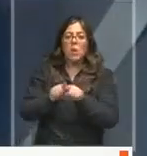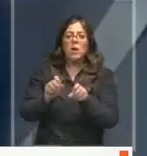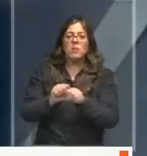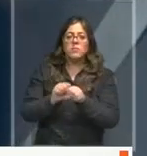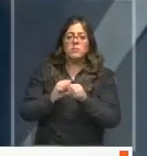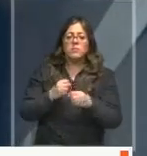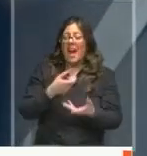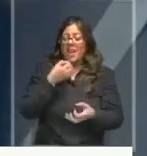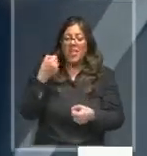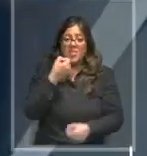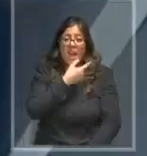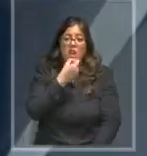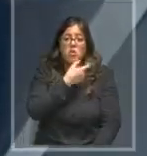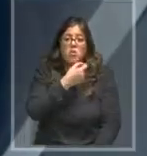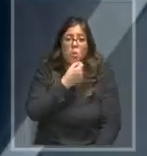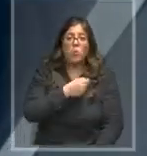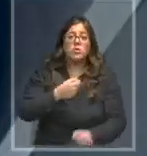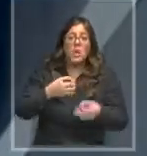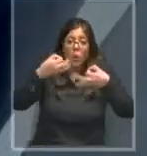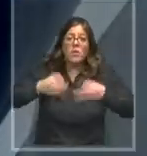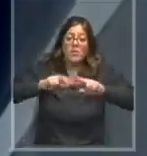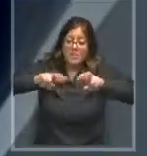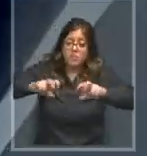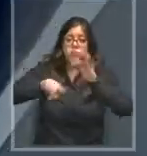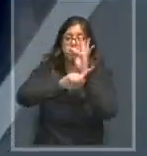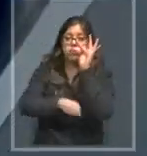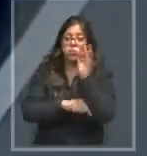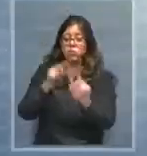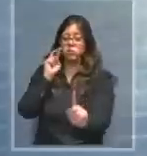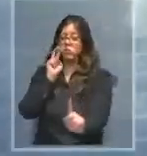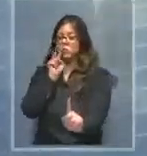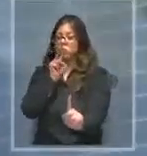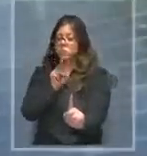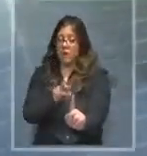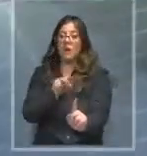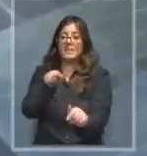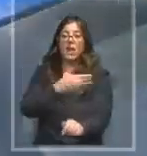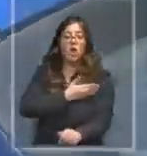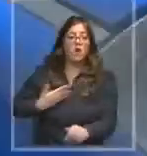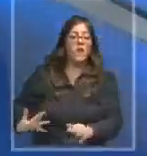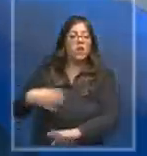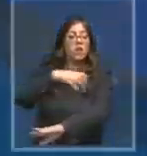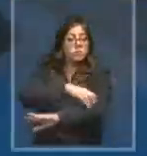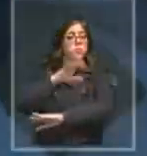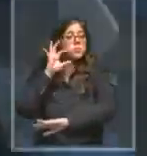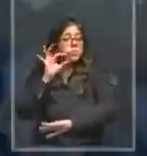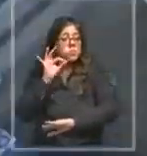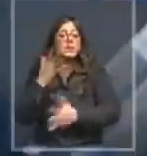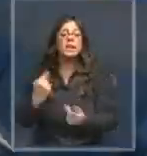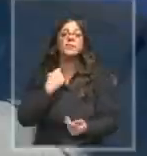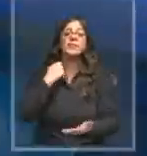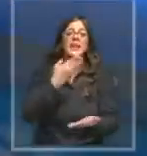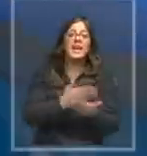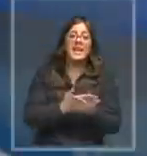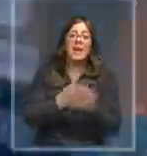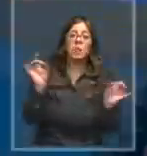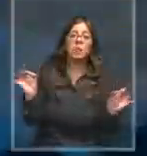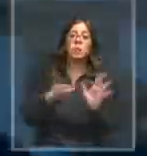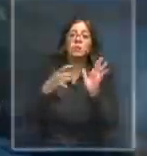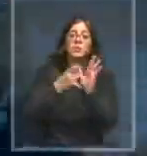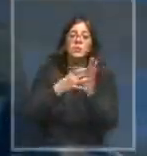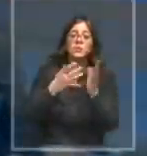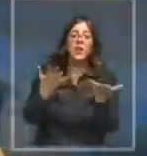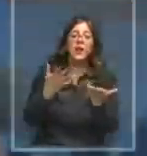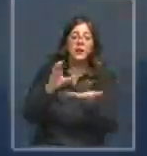Camila policia en medio de la investigación de la fiscalía que la tiene en la mira y por la cual el gobierno Regional del biobío presentó una querella por el eventual delito de